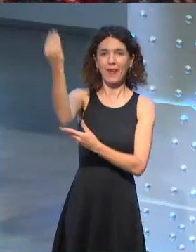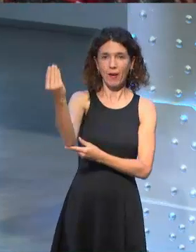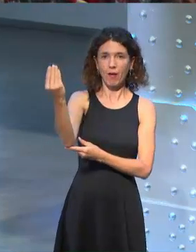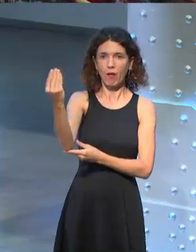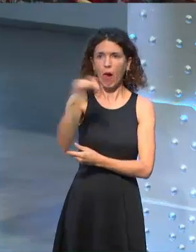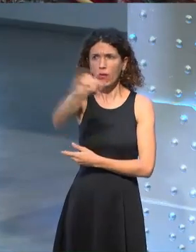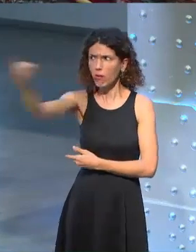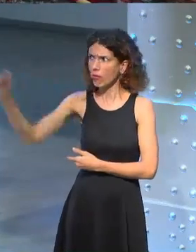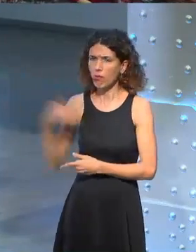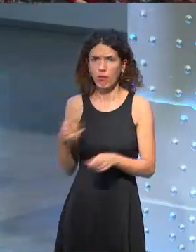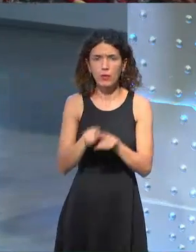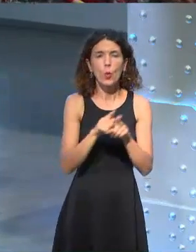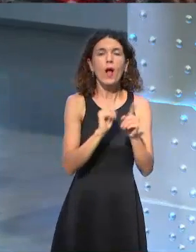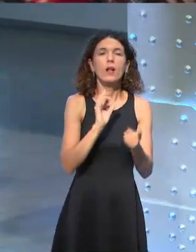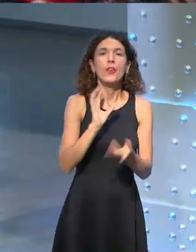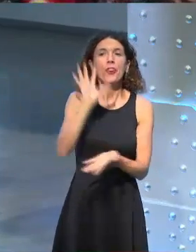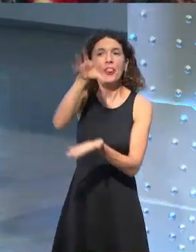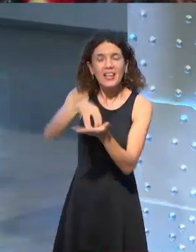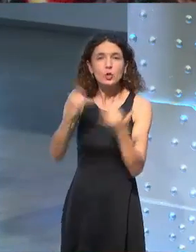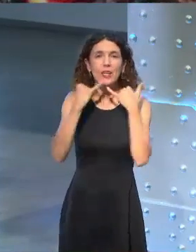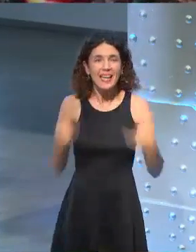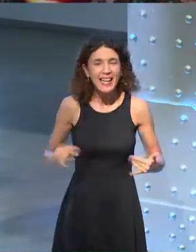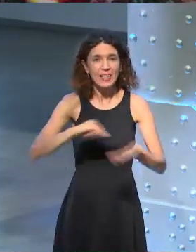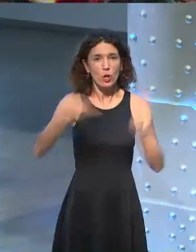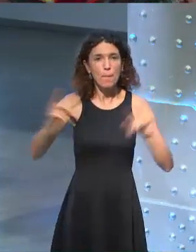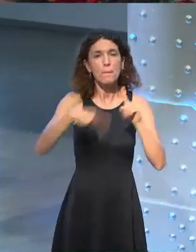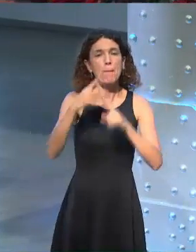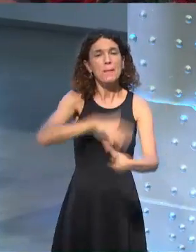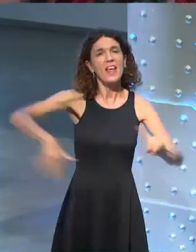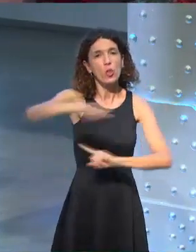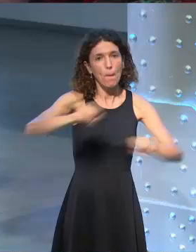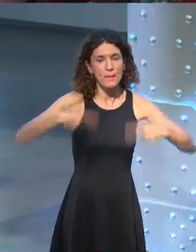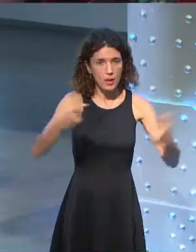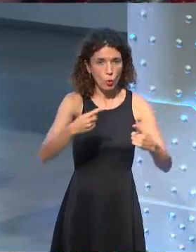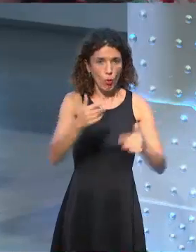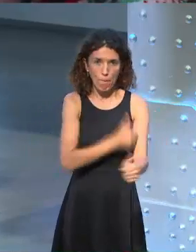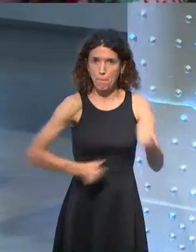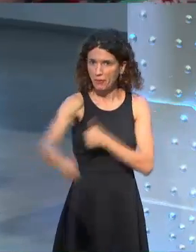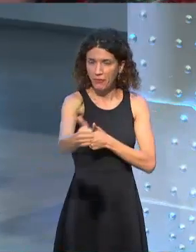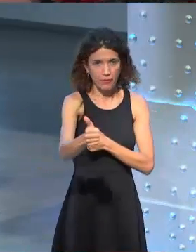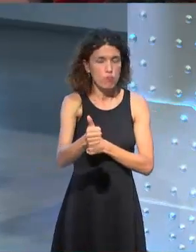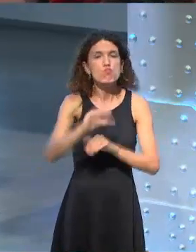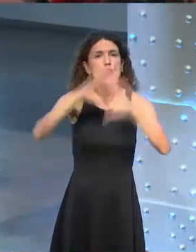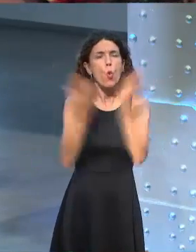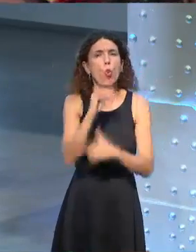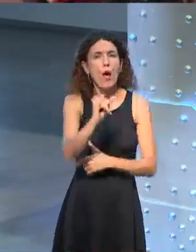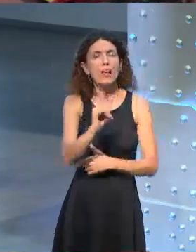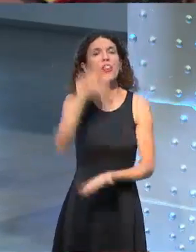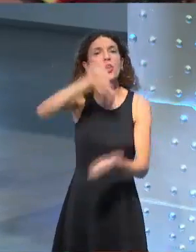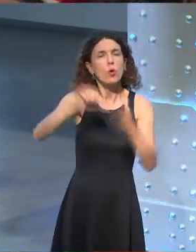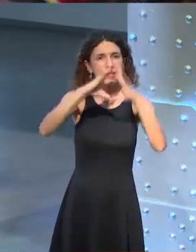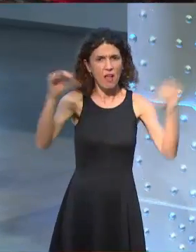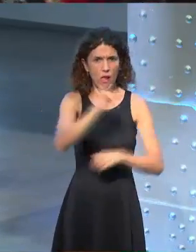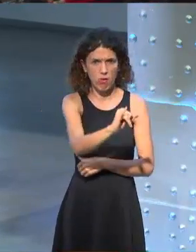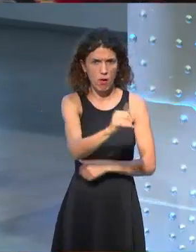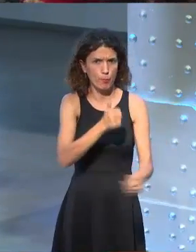existen. Existe un centro de energía, tecnología y medio ambiente puntero en el mundo, que lo tenemos aquí en Ciudad